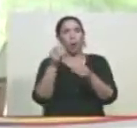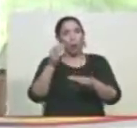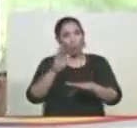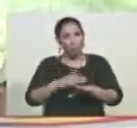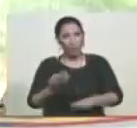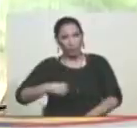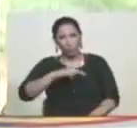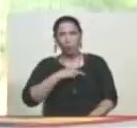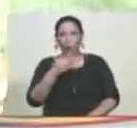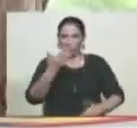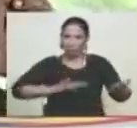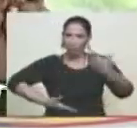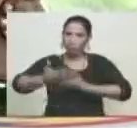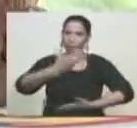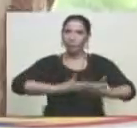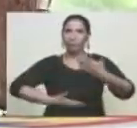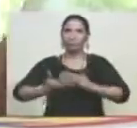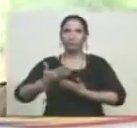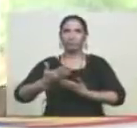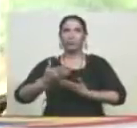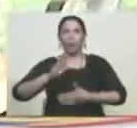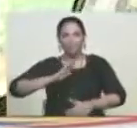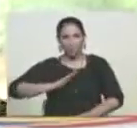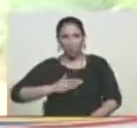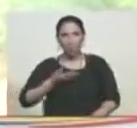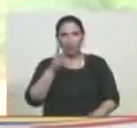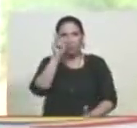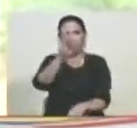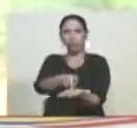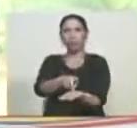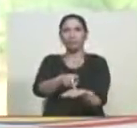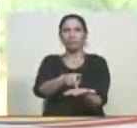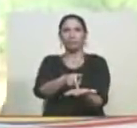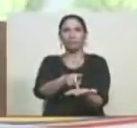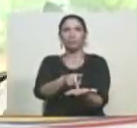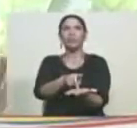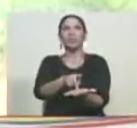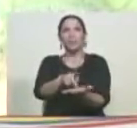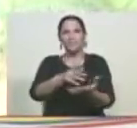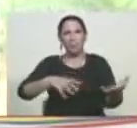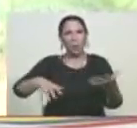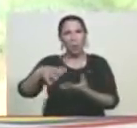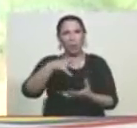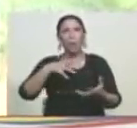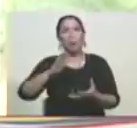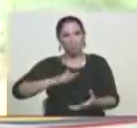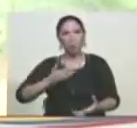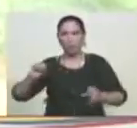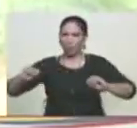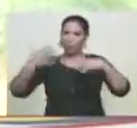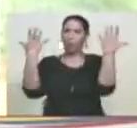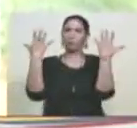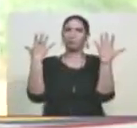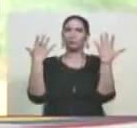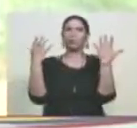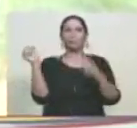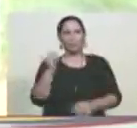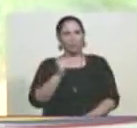que mancomunadamente nosotros podemos llegar y salir de este atolladero, donde están involucrados muchos factores, sí